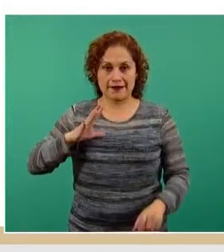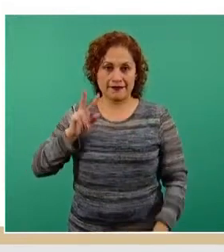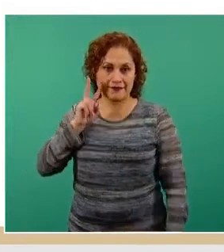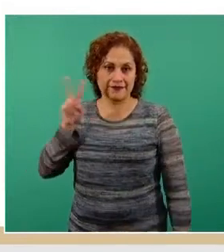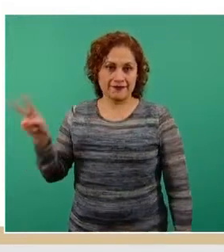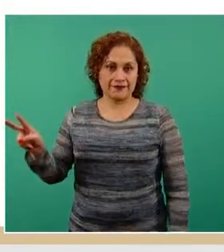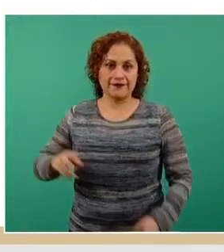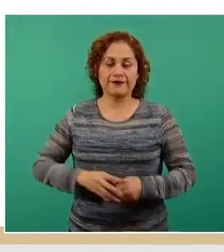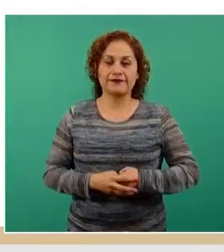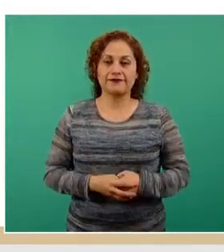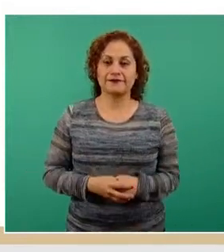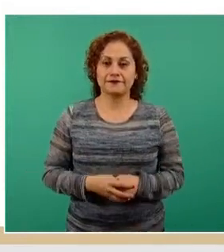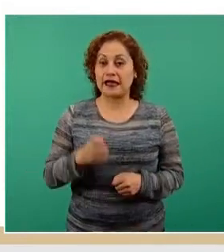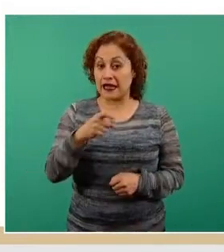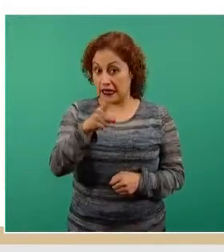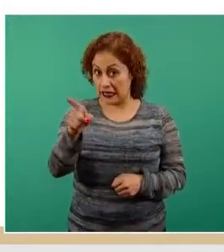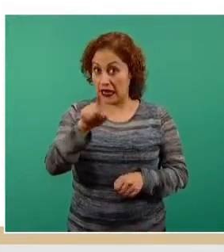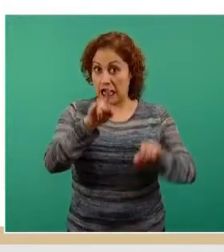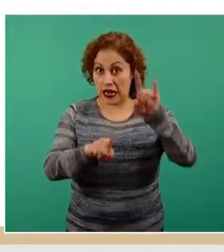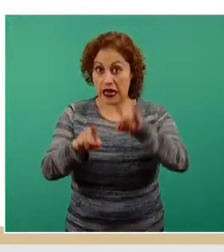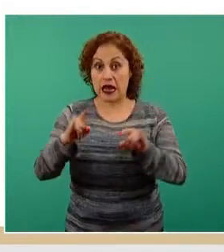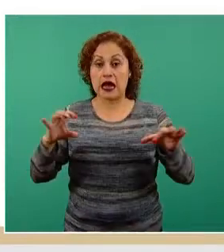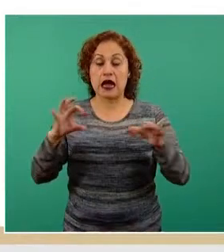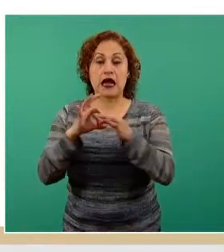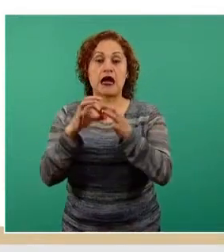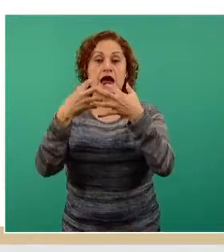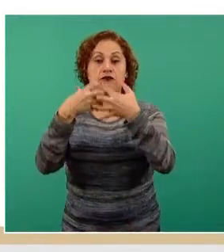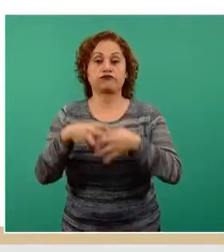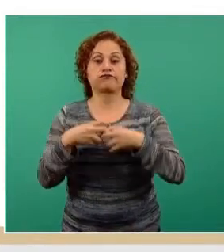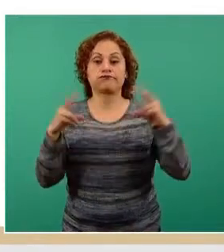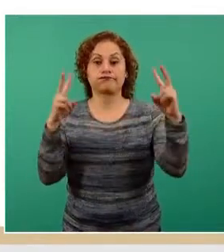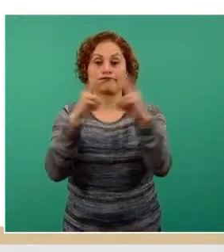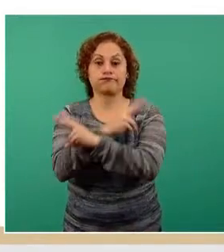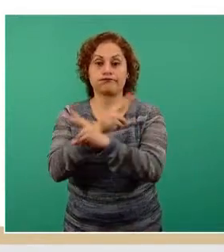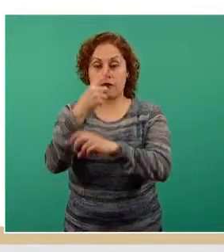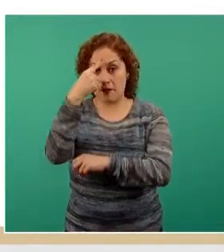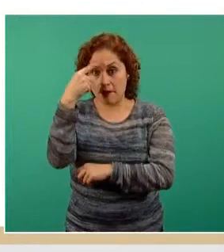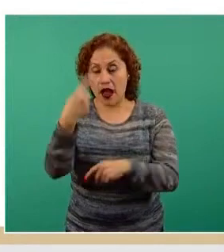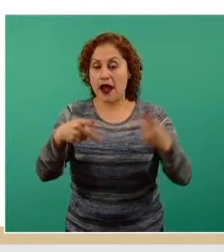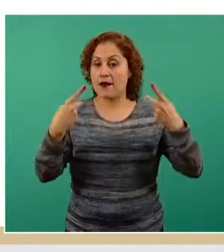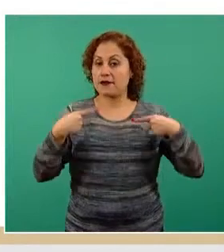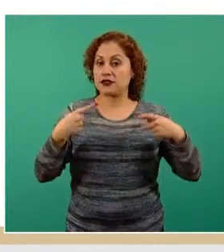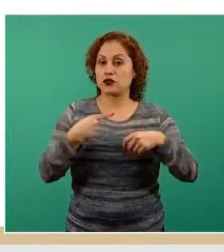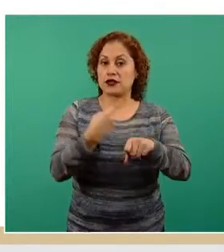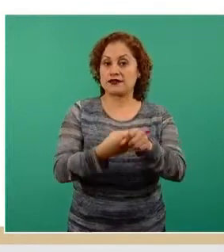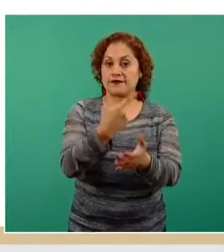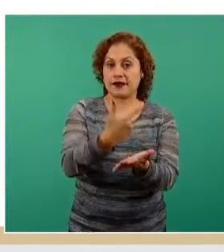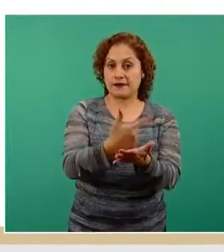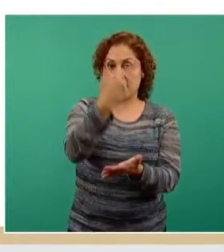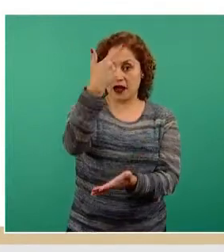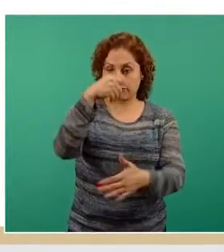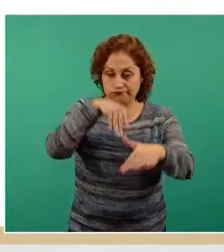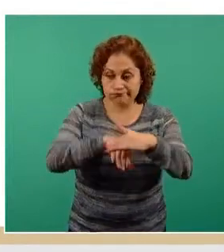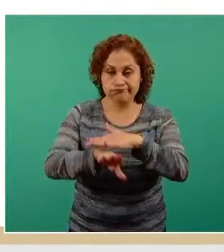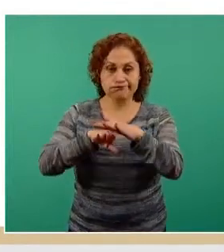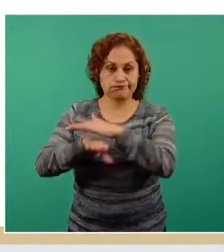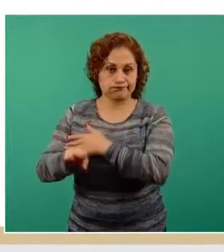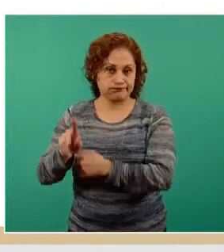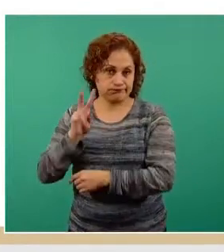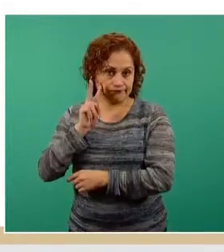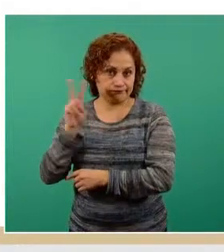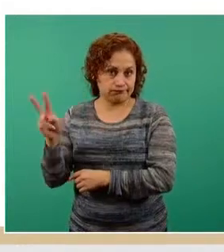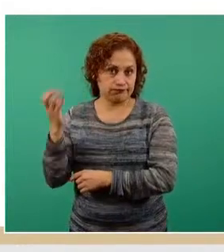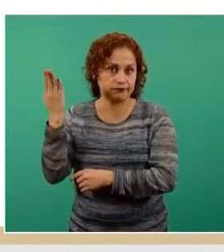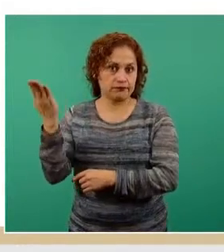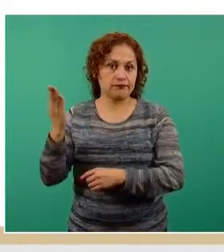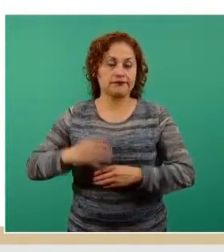con la ventilación mecánica asistida. Estos pacientes que están graves son este número que se